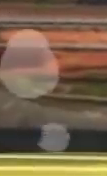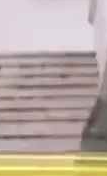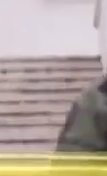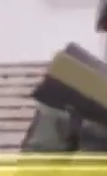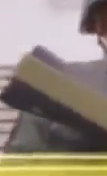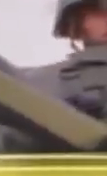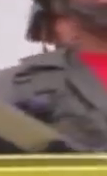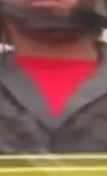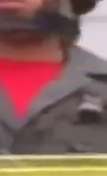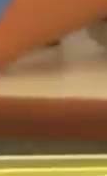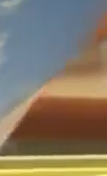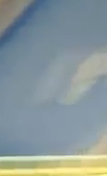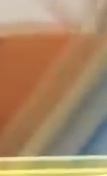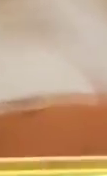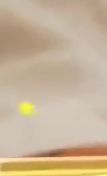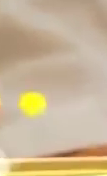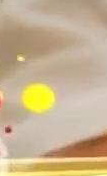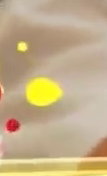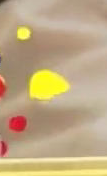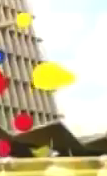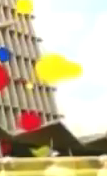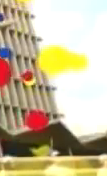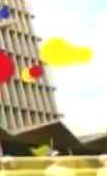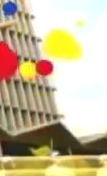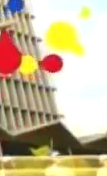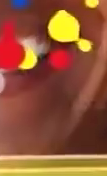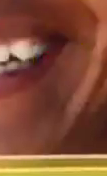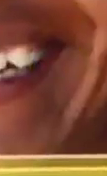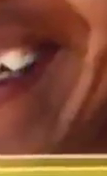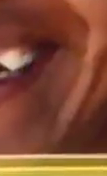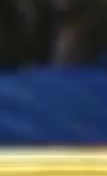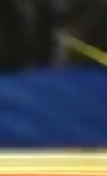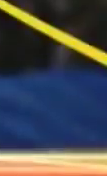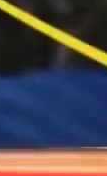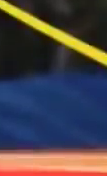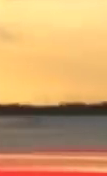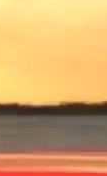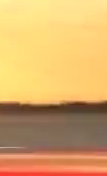terminado esta transmisión conjunta de radio y televisión.